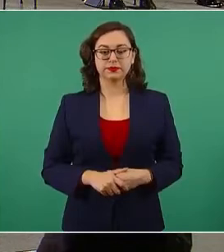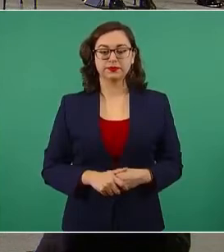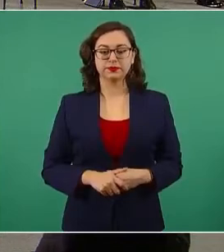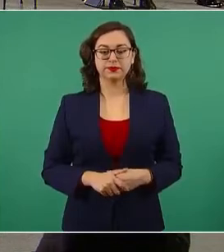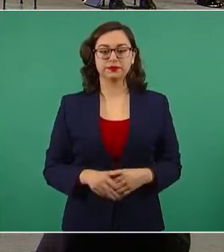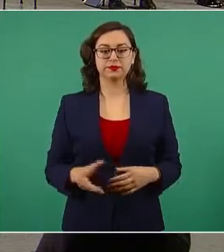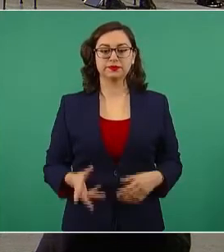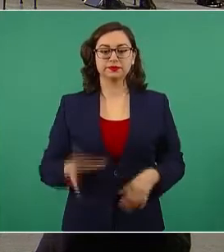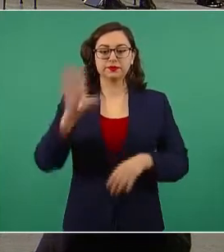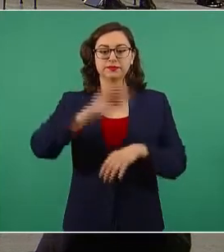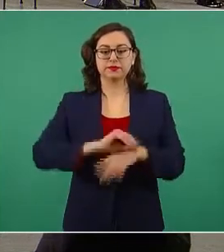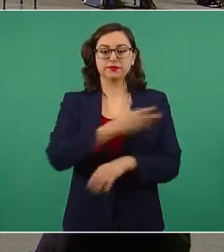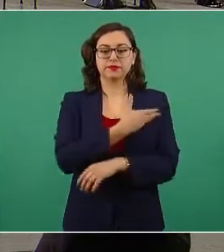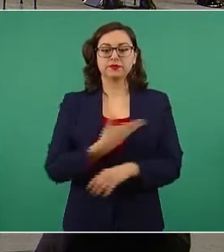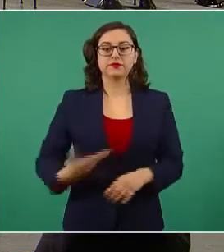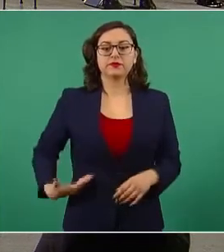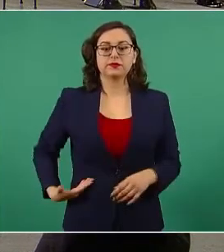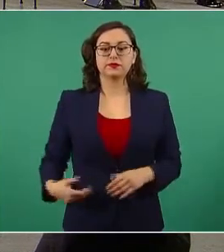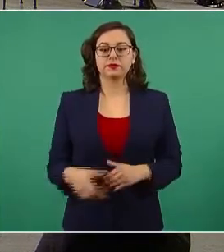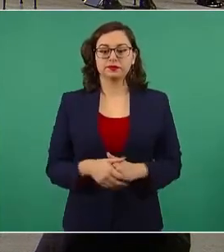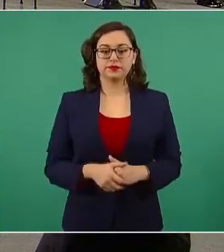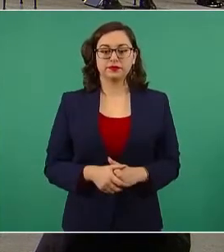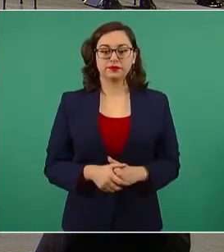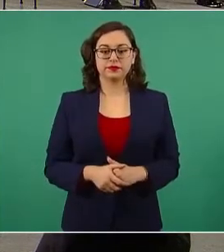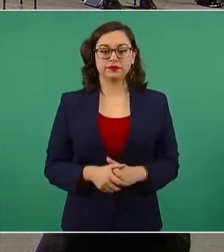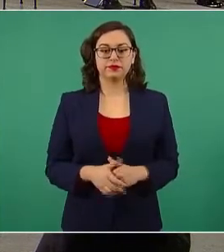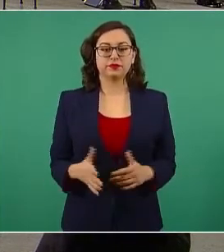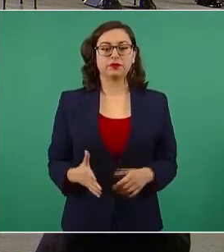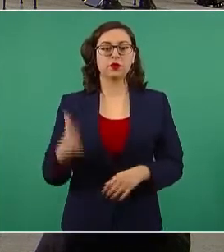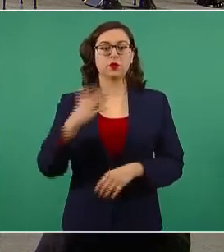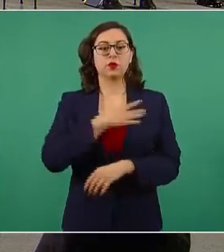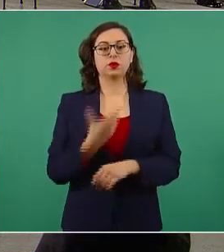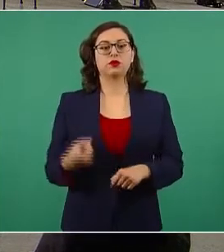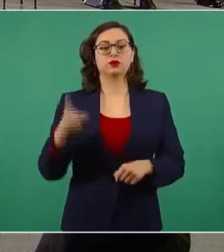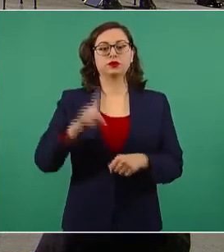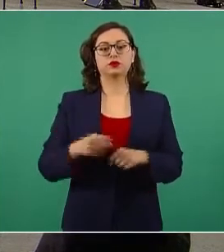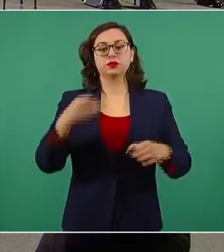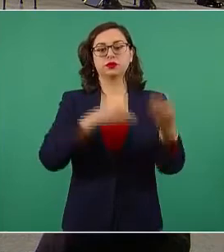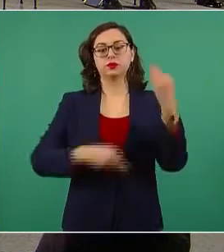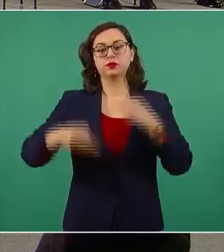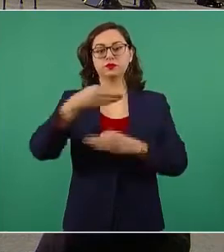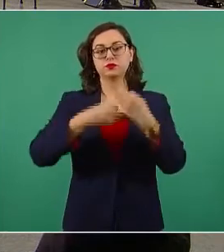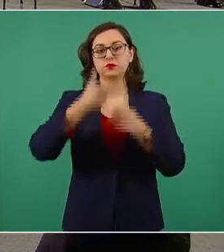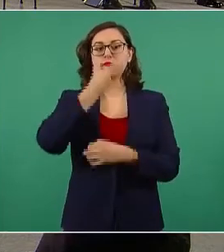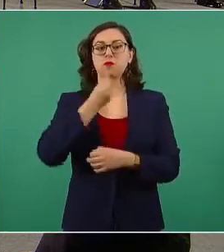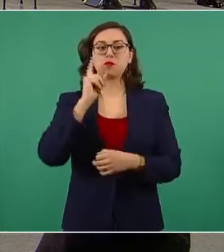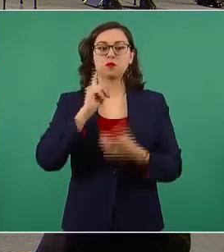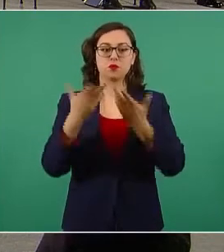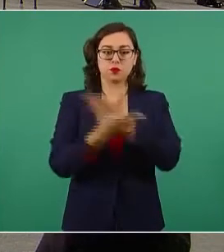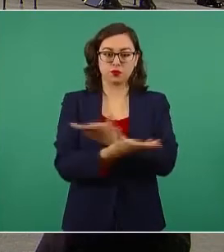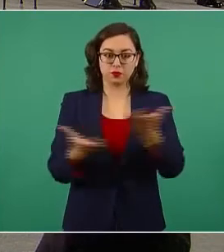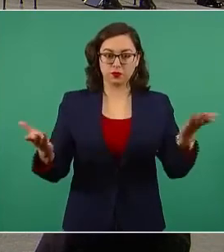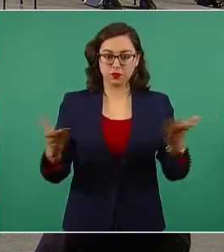Con su permiso, señor presidente, muy buenos días a todas y todos ustedes.